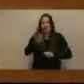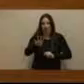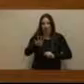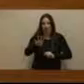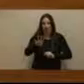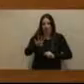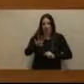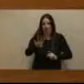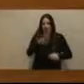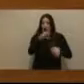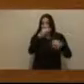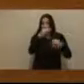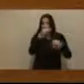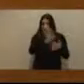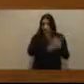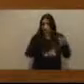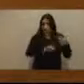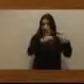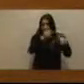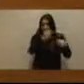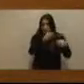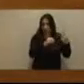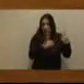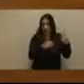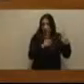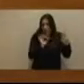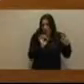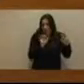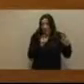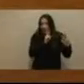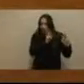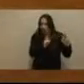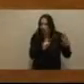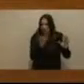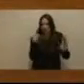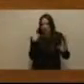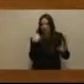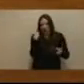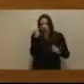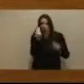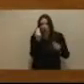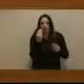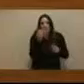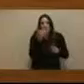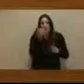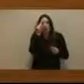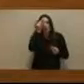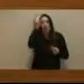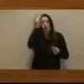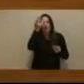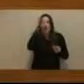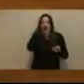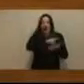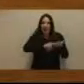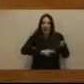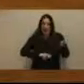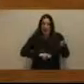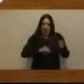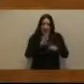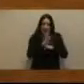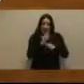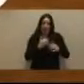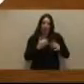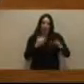Y son, quiero hacerles advertencia, es verdad, ayer lo pensaba, me gustaría poder leer a esta Cámara tranquilamente